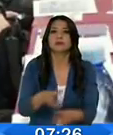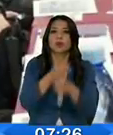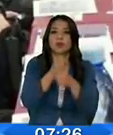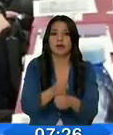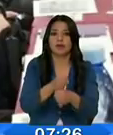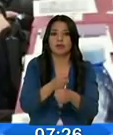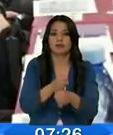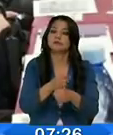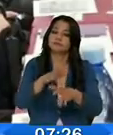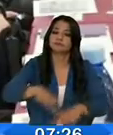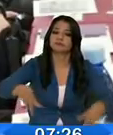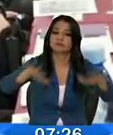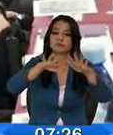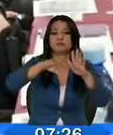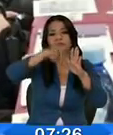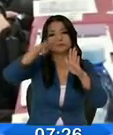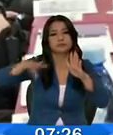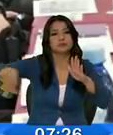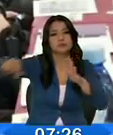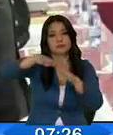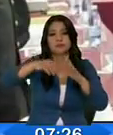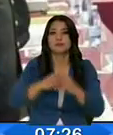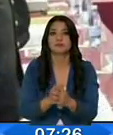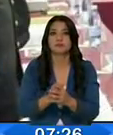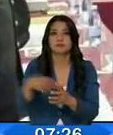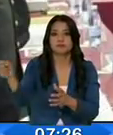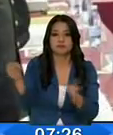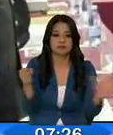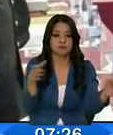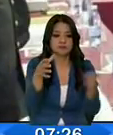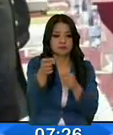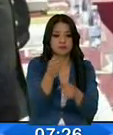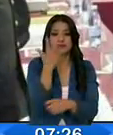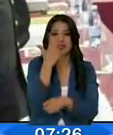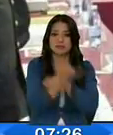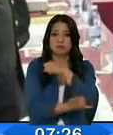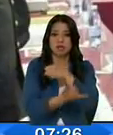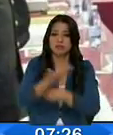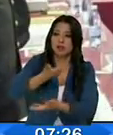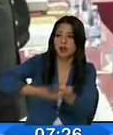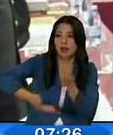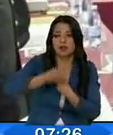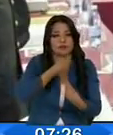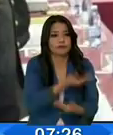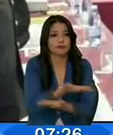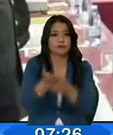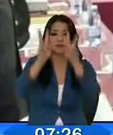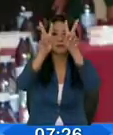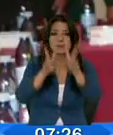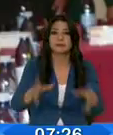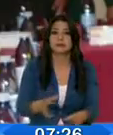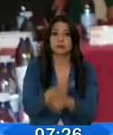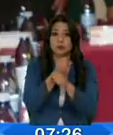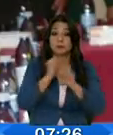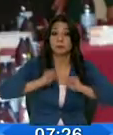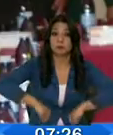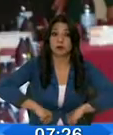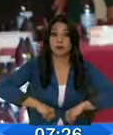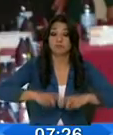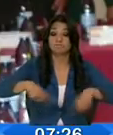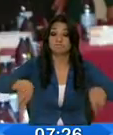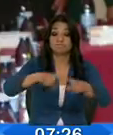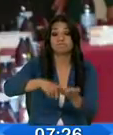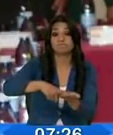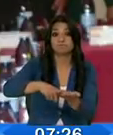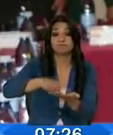andina. Según un comunicado, las comitivas de los tres países intercambiarán información en temas de seguridad. Este encuentro